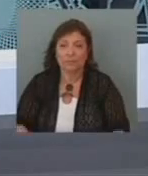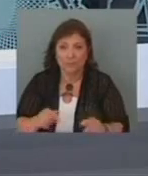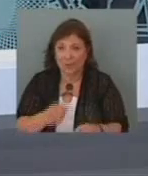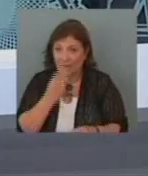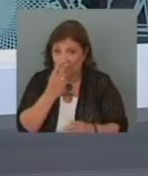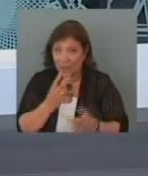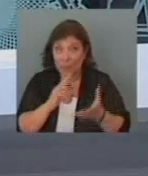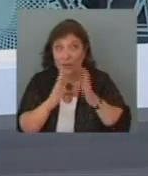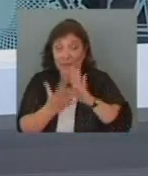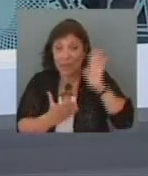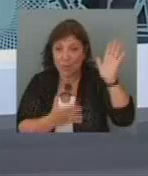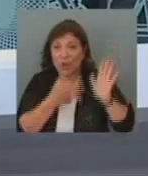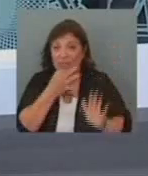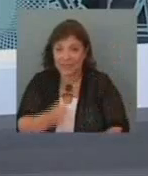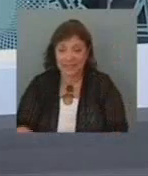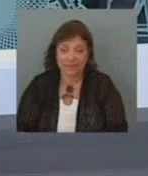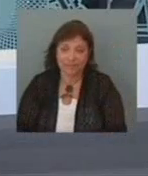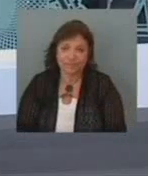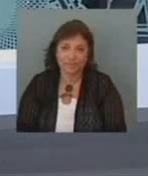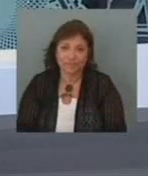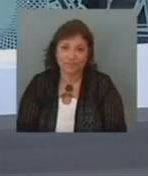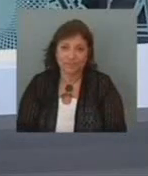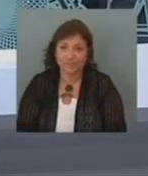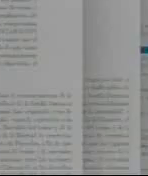Vemos ahora el pronóstico del tiempo.